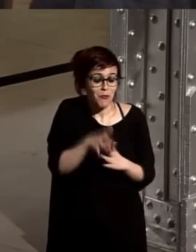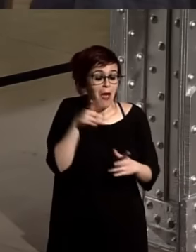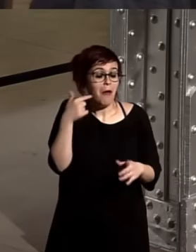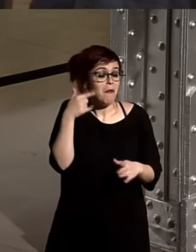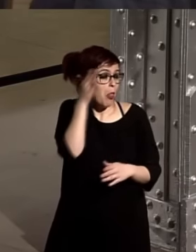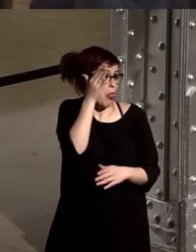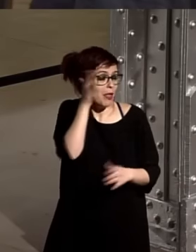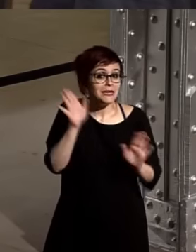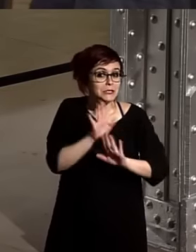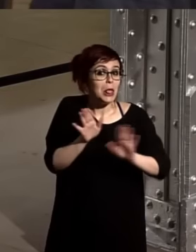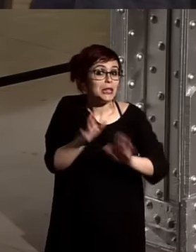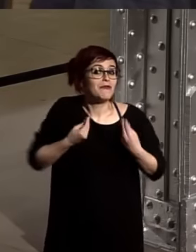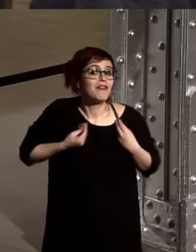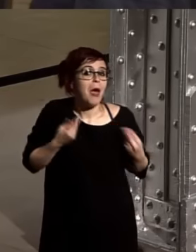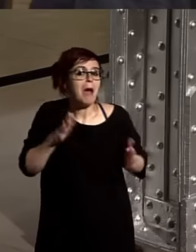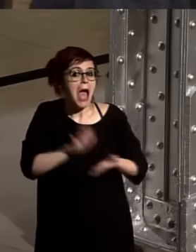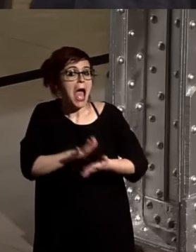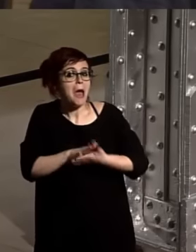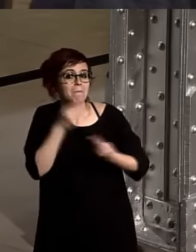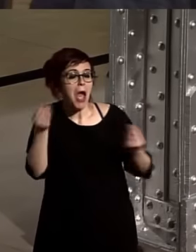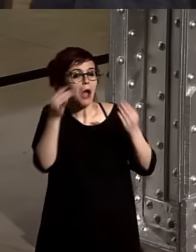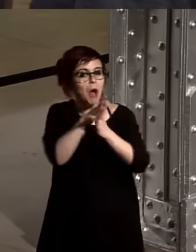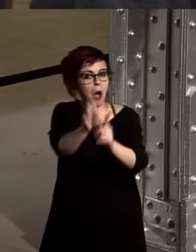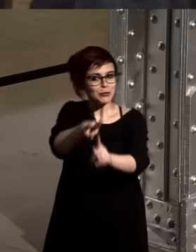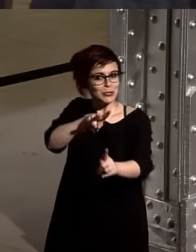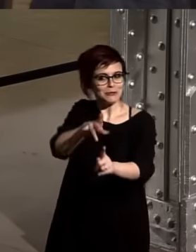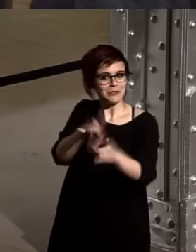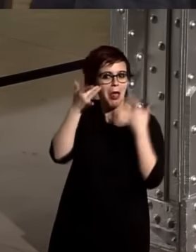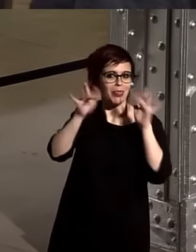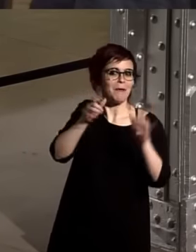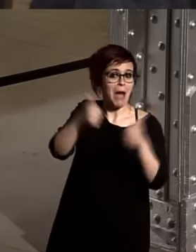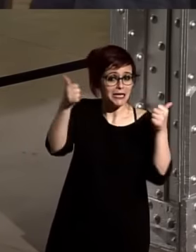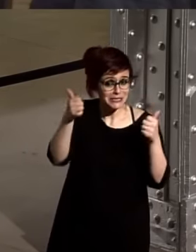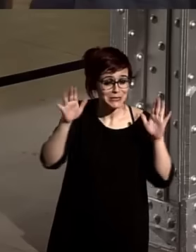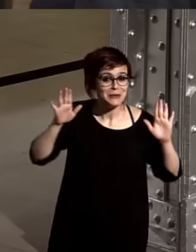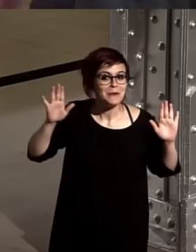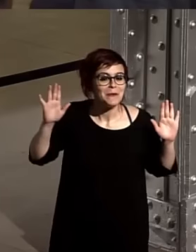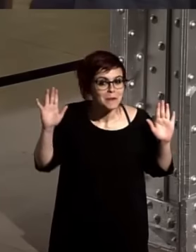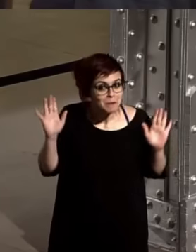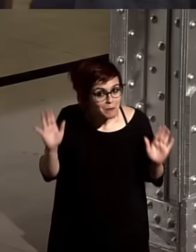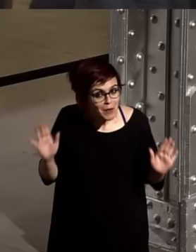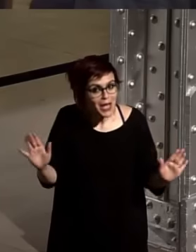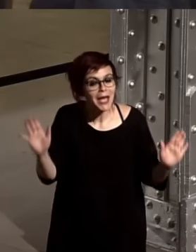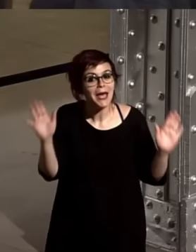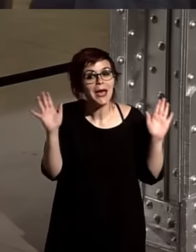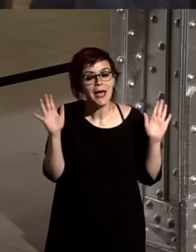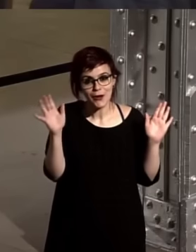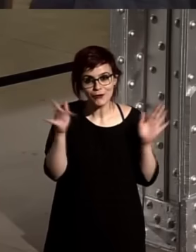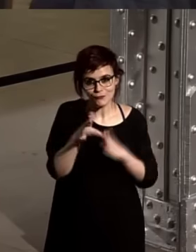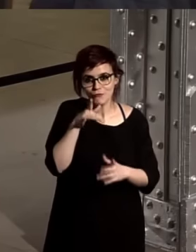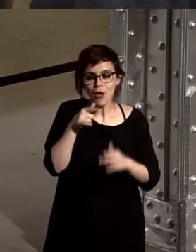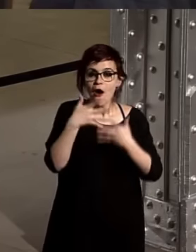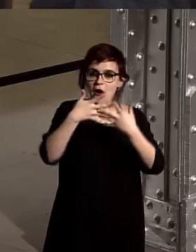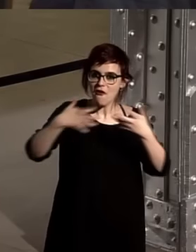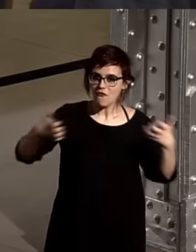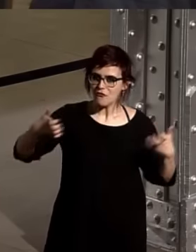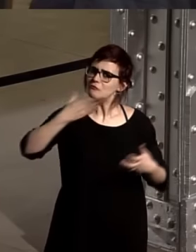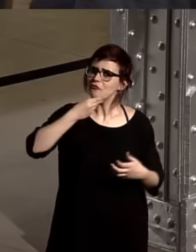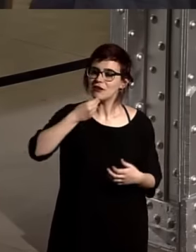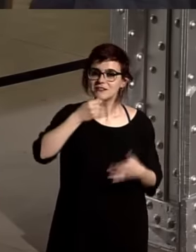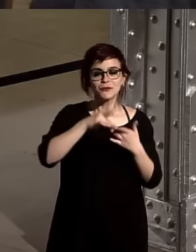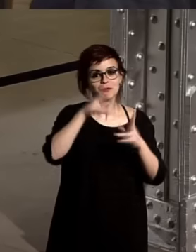vida y que de esa forma se puede ser mucho más objetivo pero pero sí que es verdad que es un es un una bonita frase no que